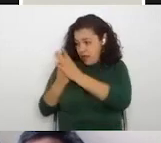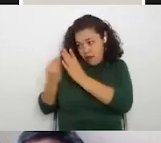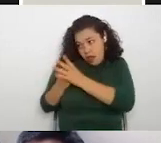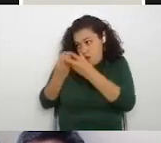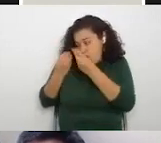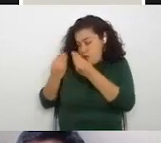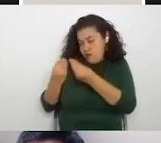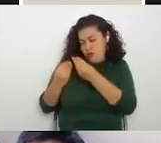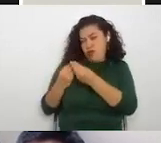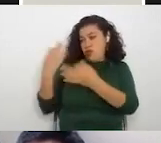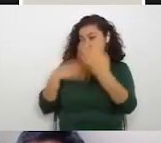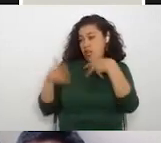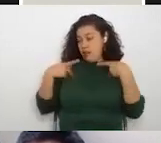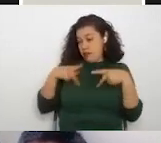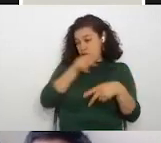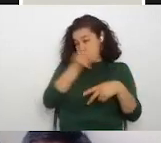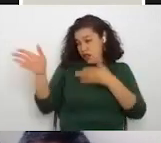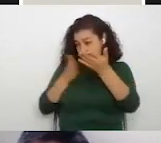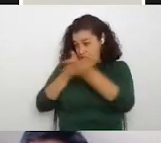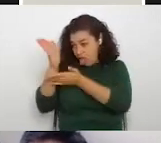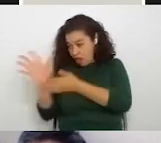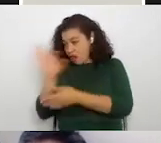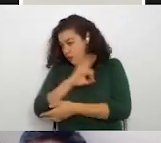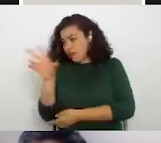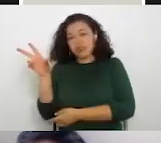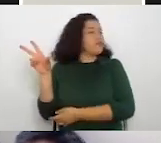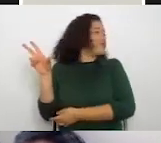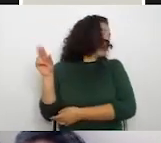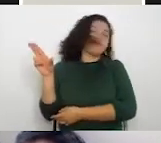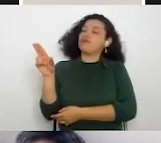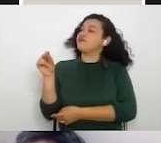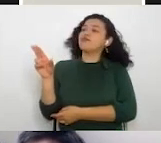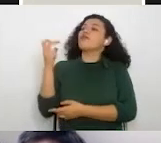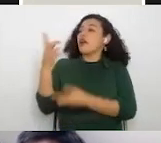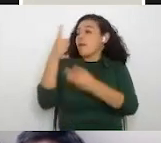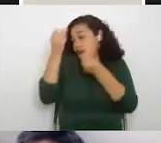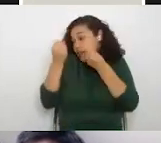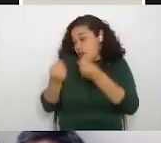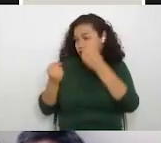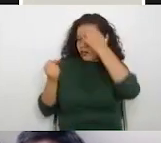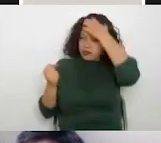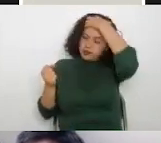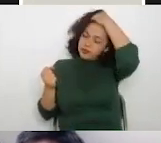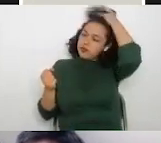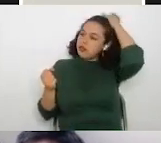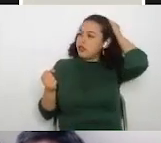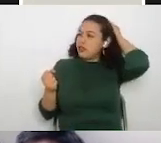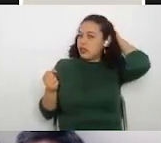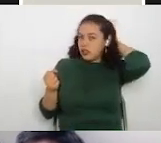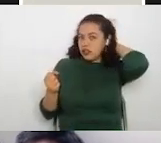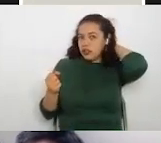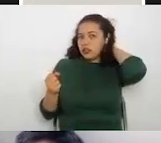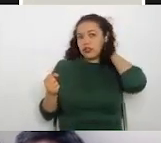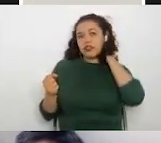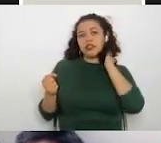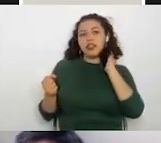que no todo el personal lo puede ver y justo es por seguridad, aunque sí nosotros también tenemos